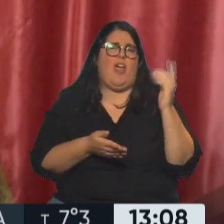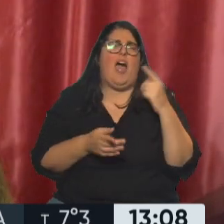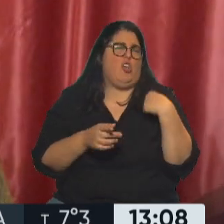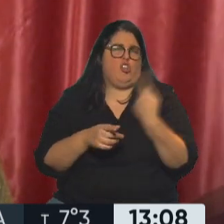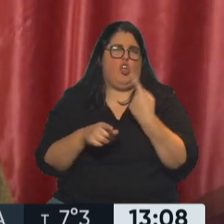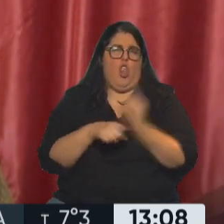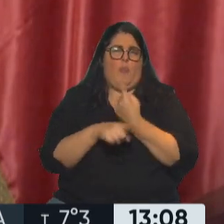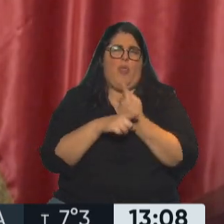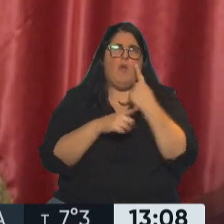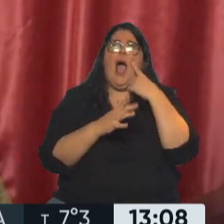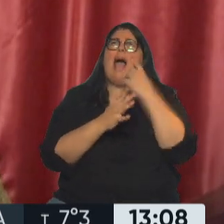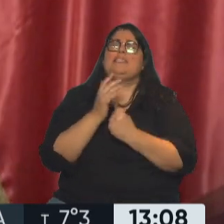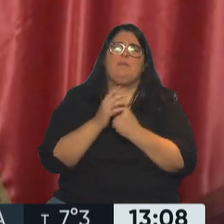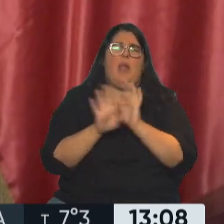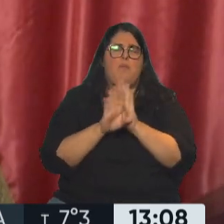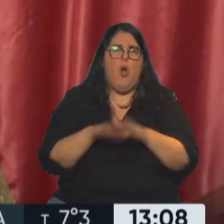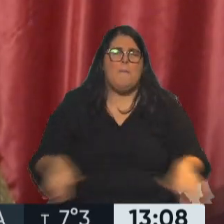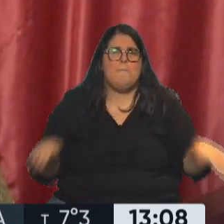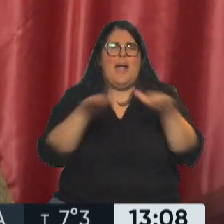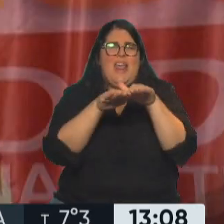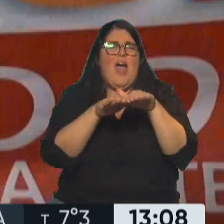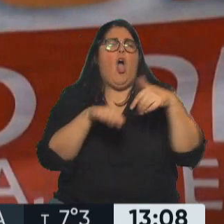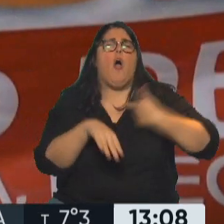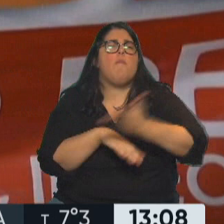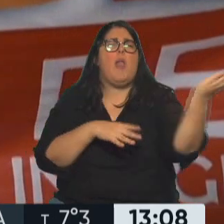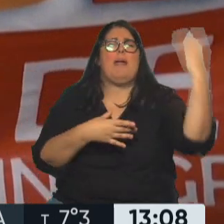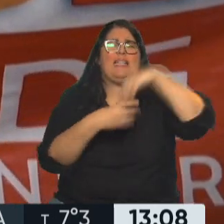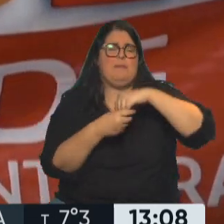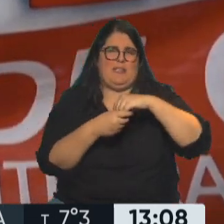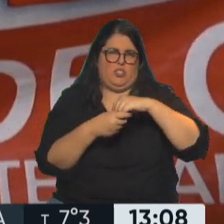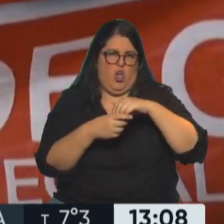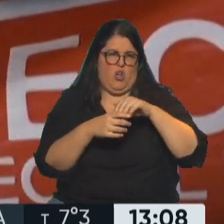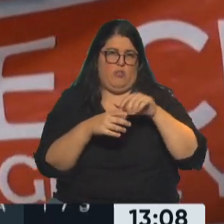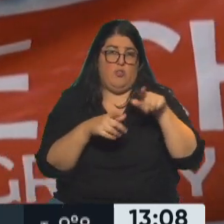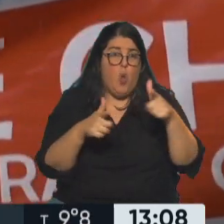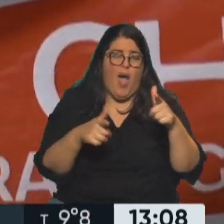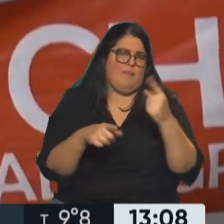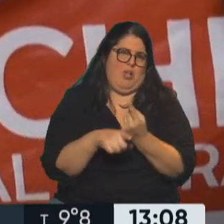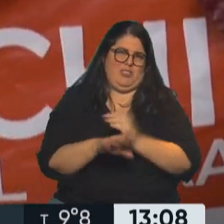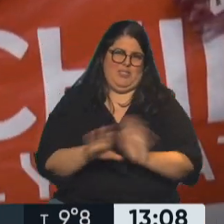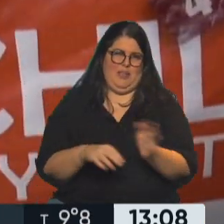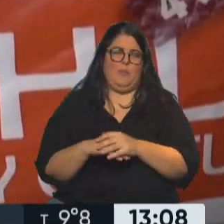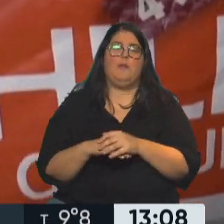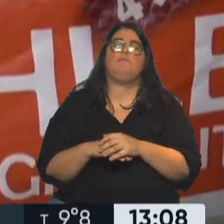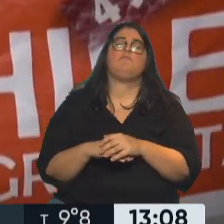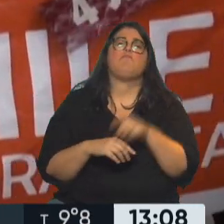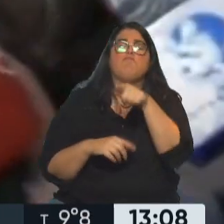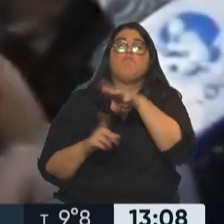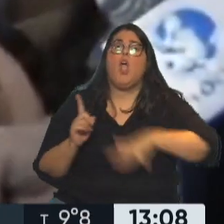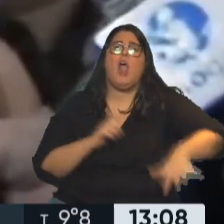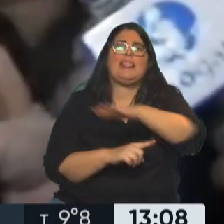ejemplo, sin paridad o sin participación popular. Frente a este panorama incierto,